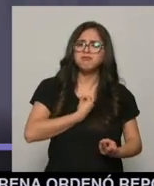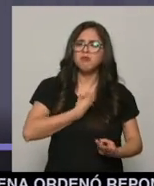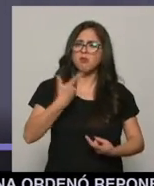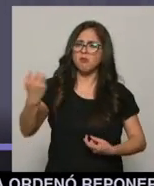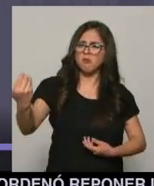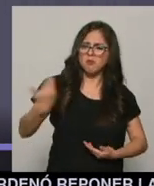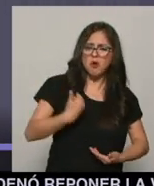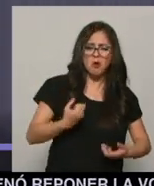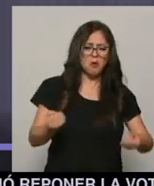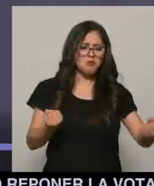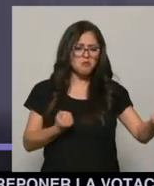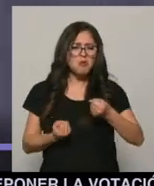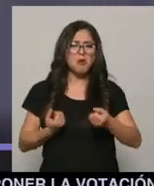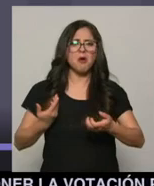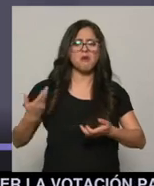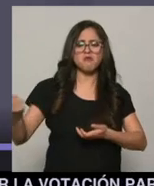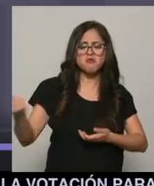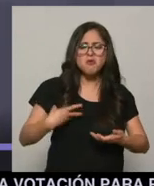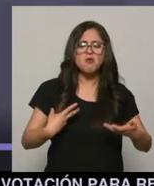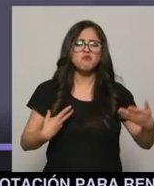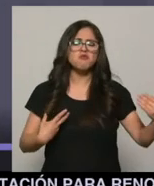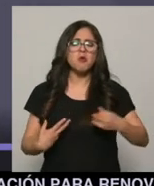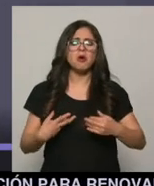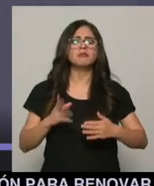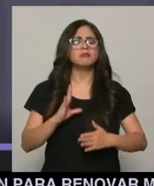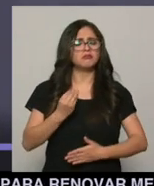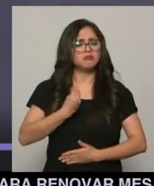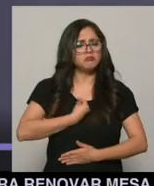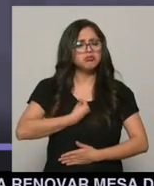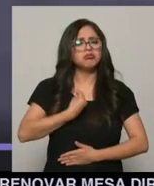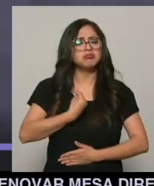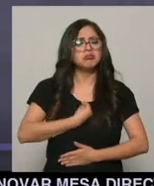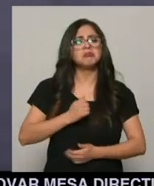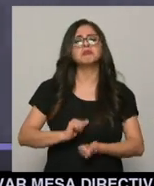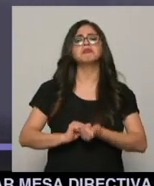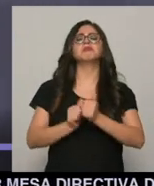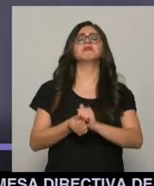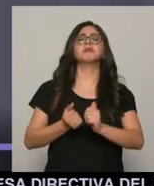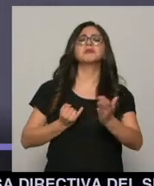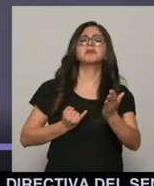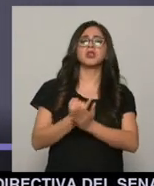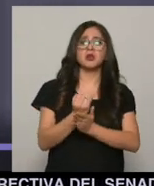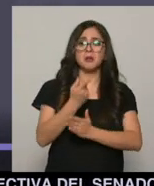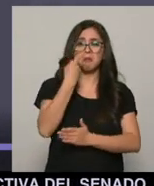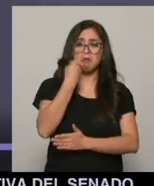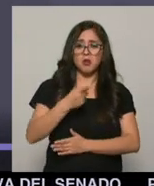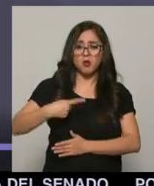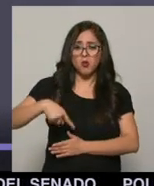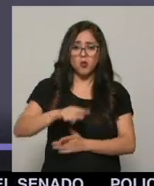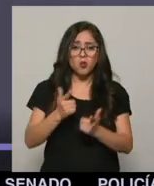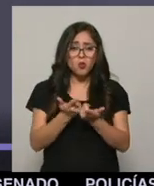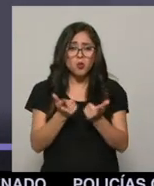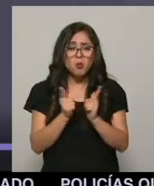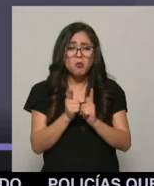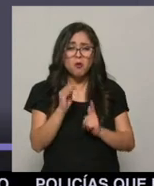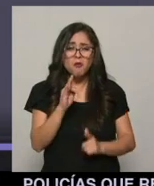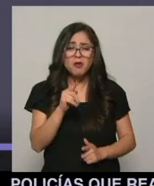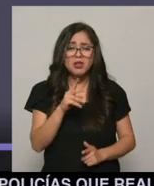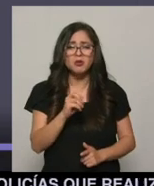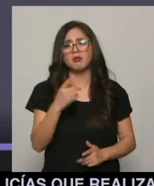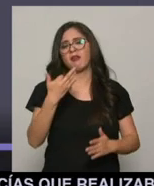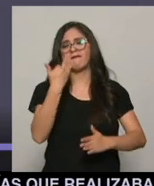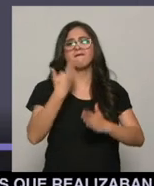presiones, ha aguantado las presiones que han continuado y mantuvo esa decisión. Entonces, decir que no se ha enfrentado a poderes fácticos es como no leer